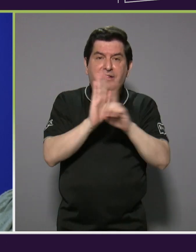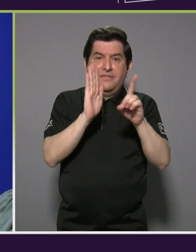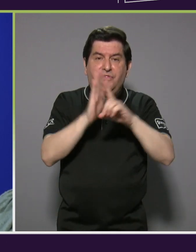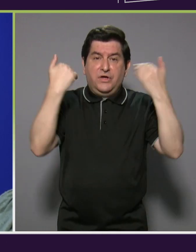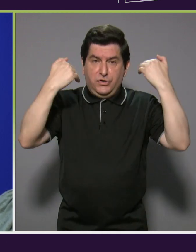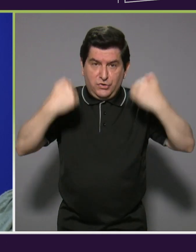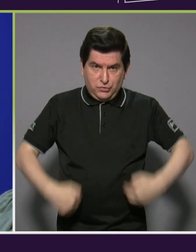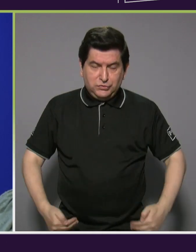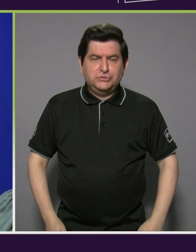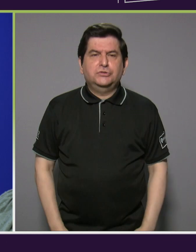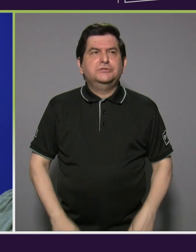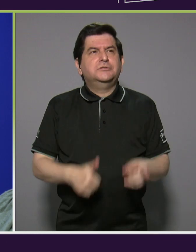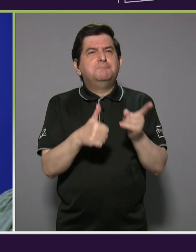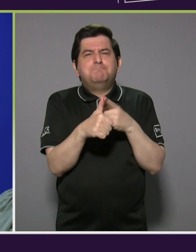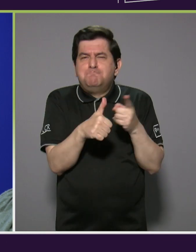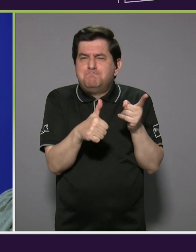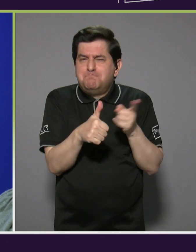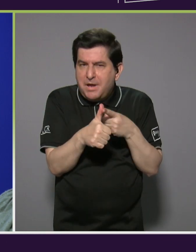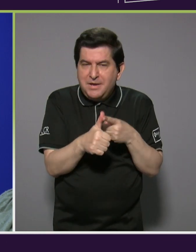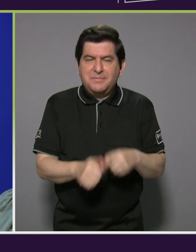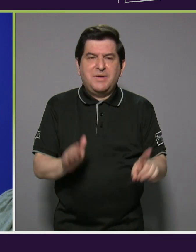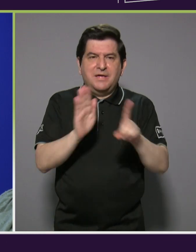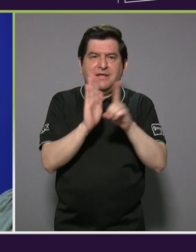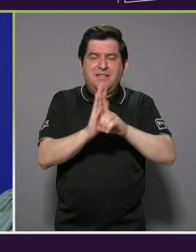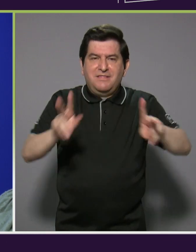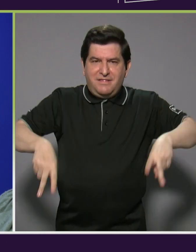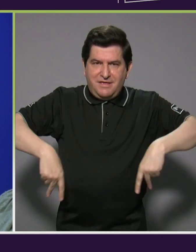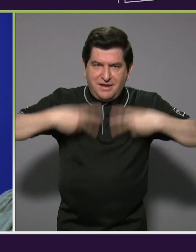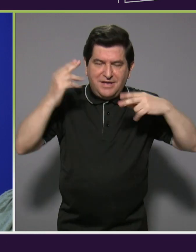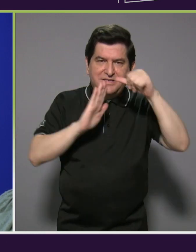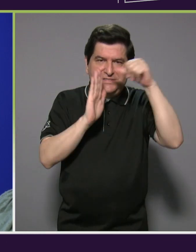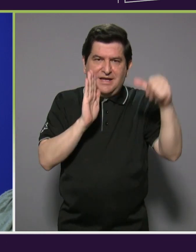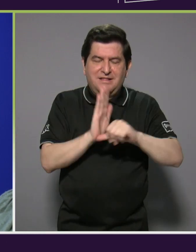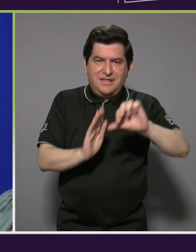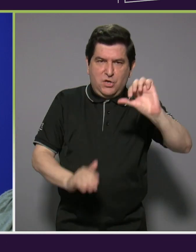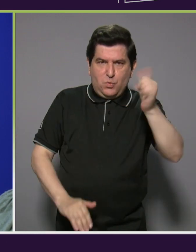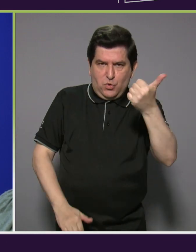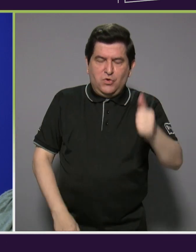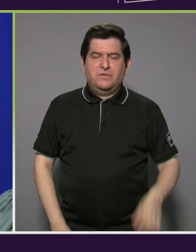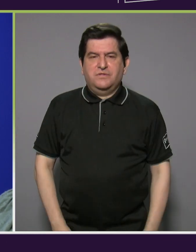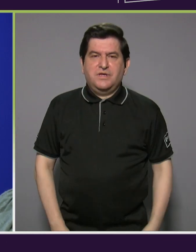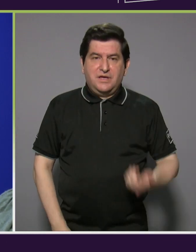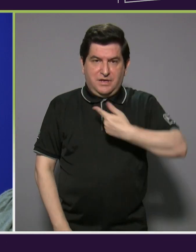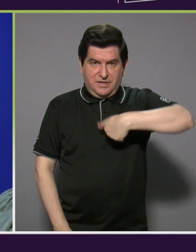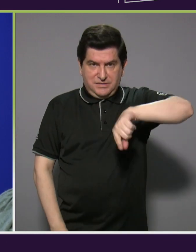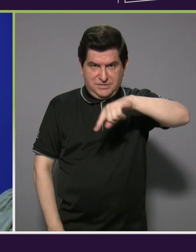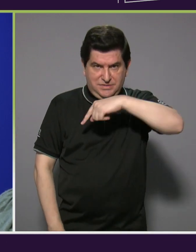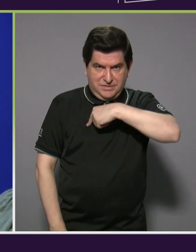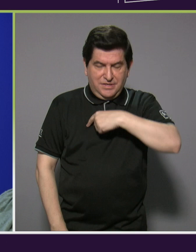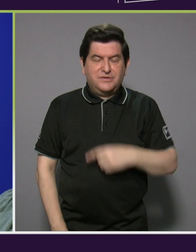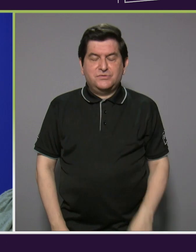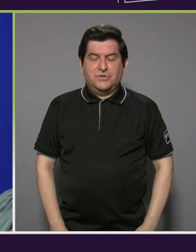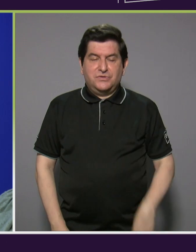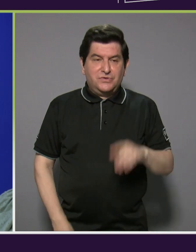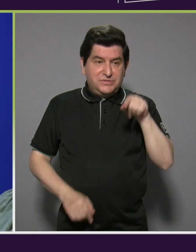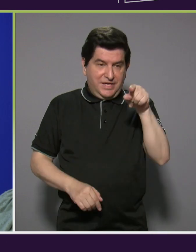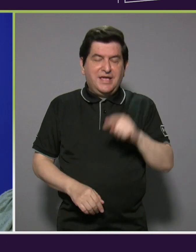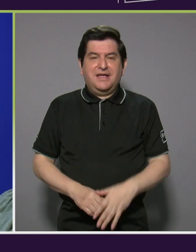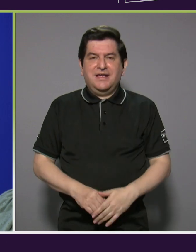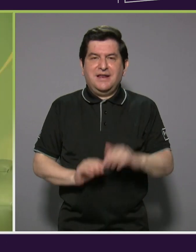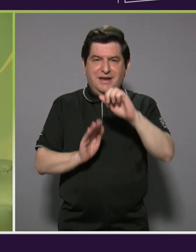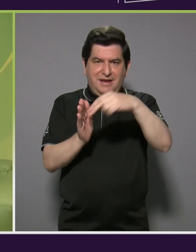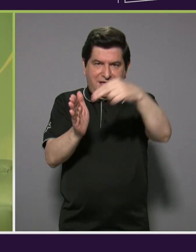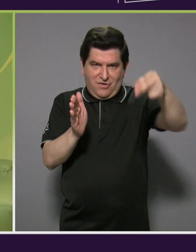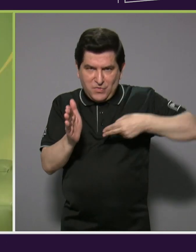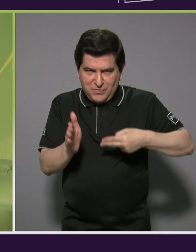humanos. La primera es el derecho a la vida, que es el artículo 10 de esta convención, donde el Estado tiene